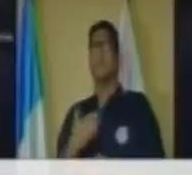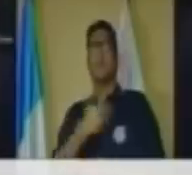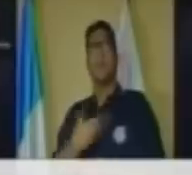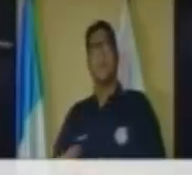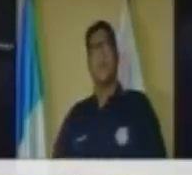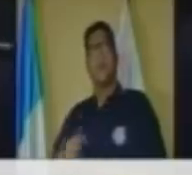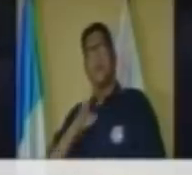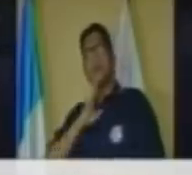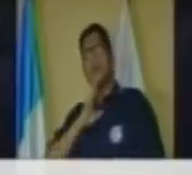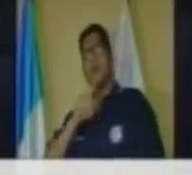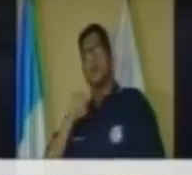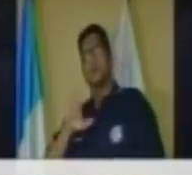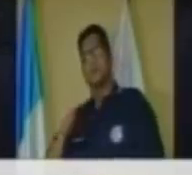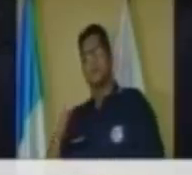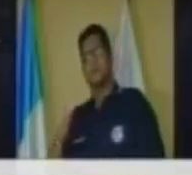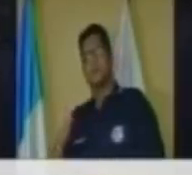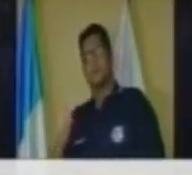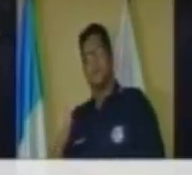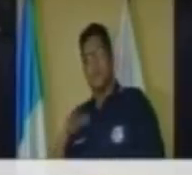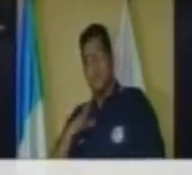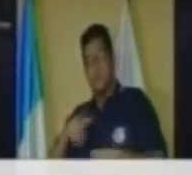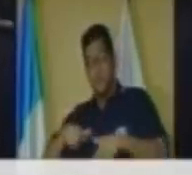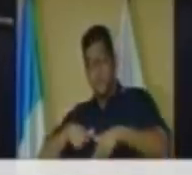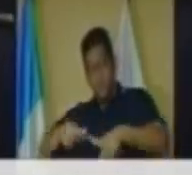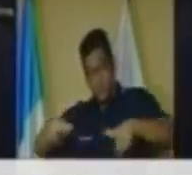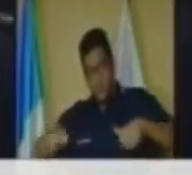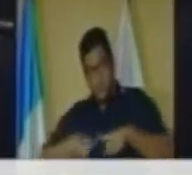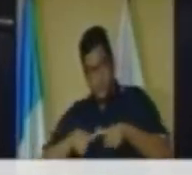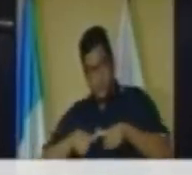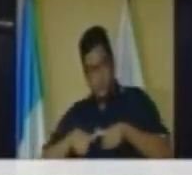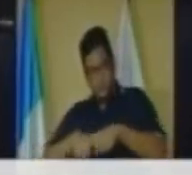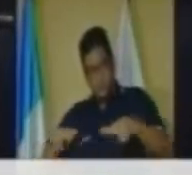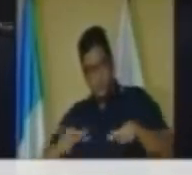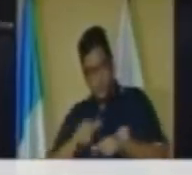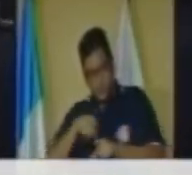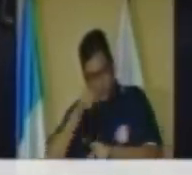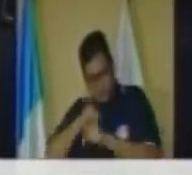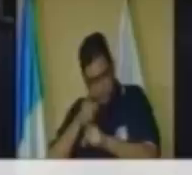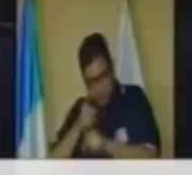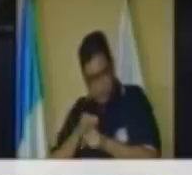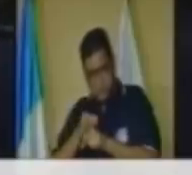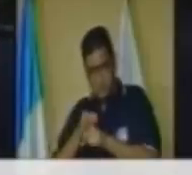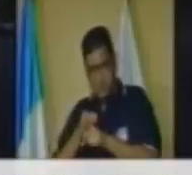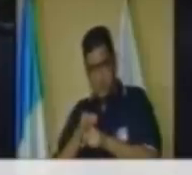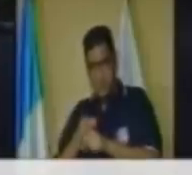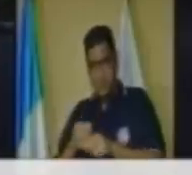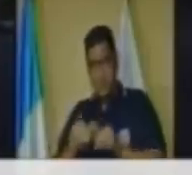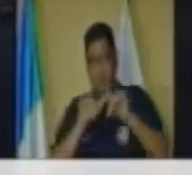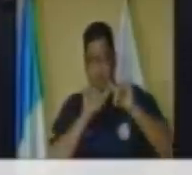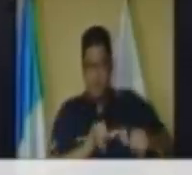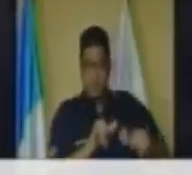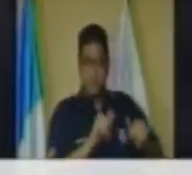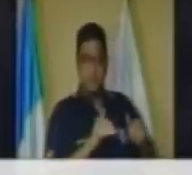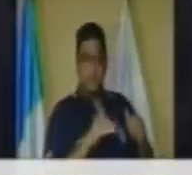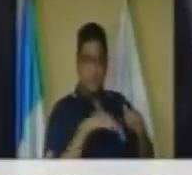habló que se iba a ubicar un lugar específico para cuarentena de las personas, no sé si ya tienen ese lugar. Y lo segundo